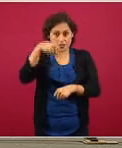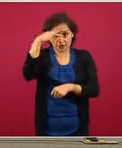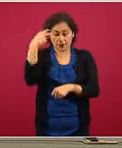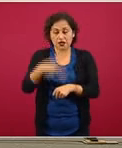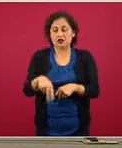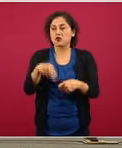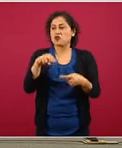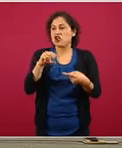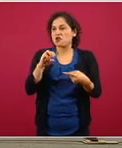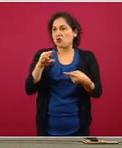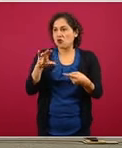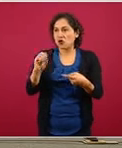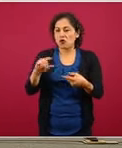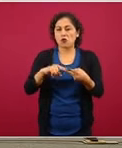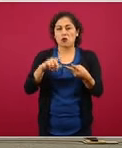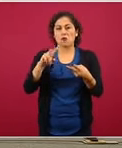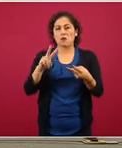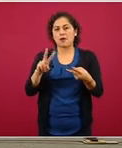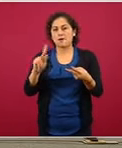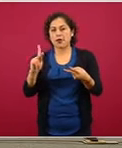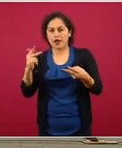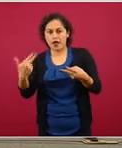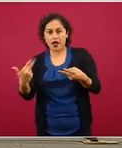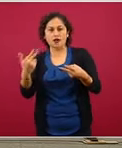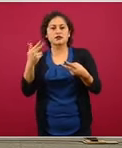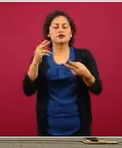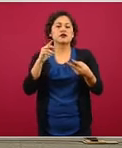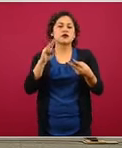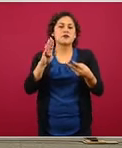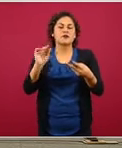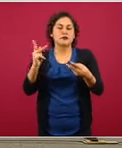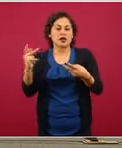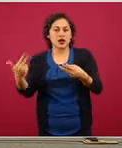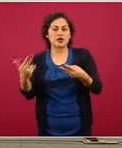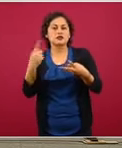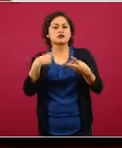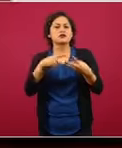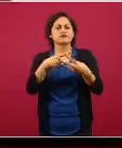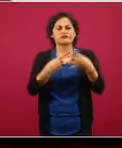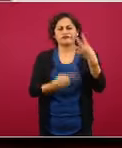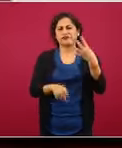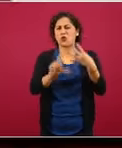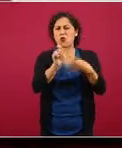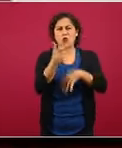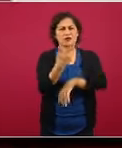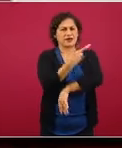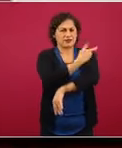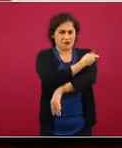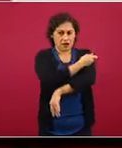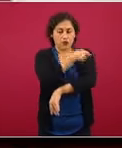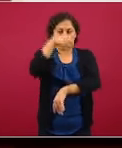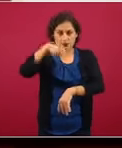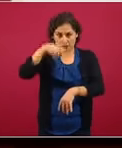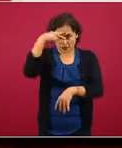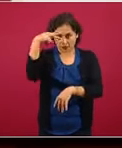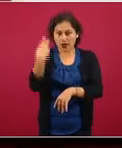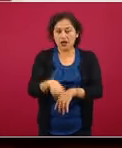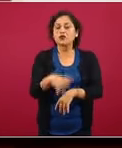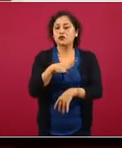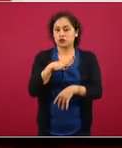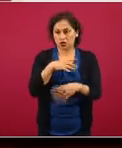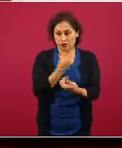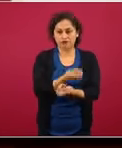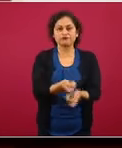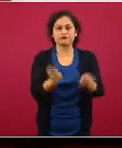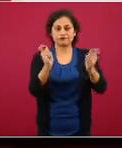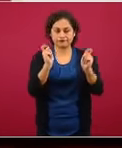neumococo, VPH, y otras vacunas que se aplican,